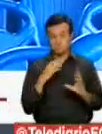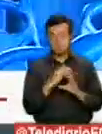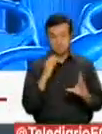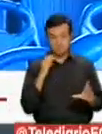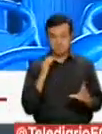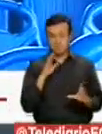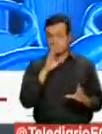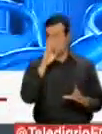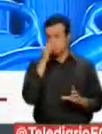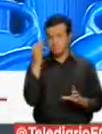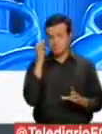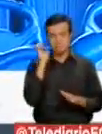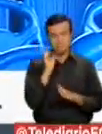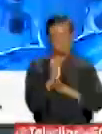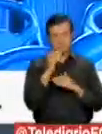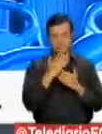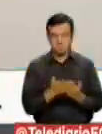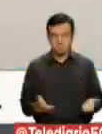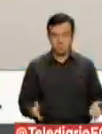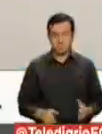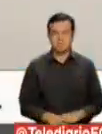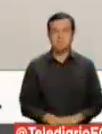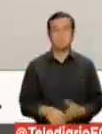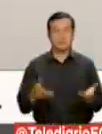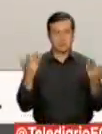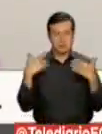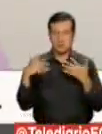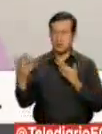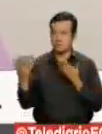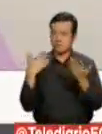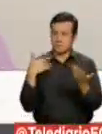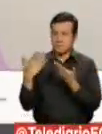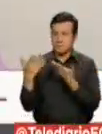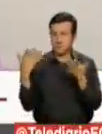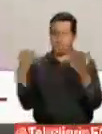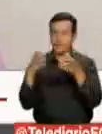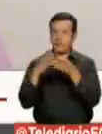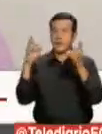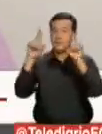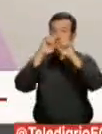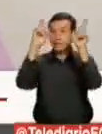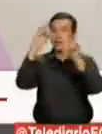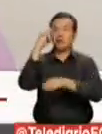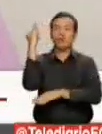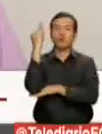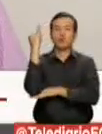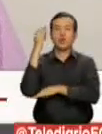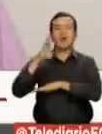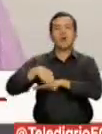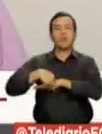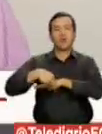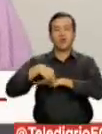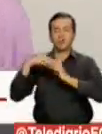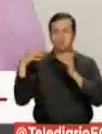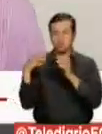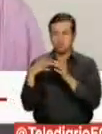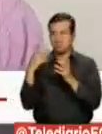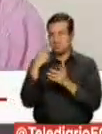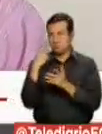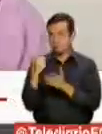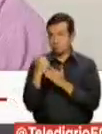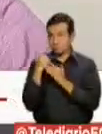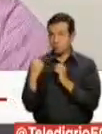son 100% ecuatorianos. Ya hemos mantenido reuniones con la Cámara Industriales Autopartistas del Ecuador, la SINAE, que nos